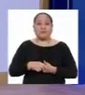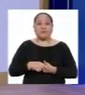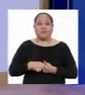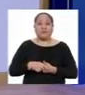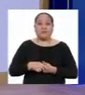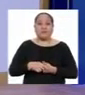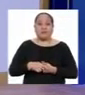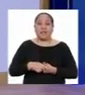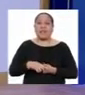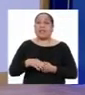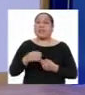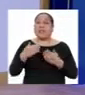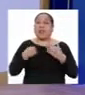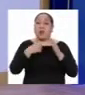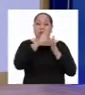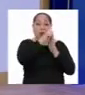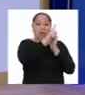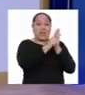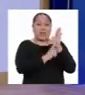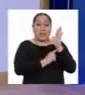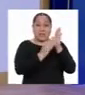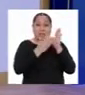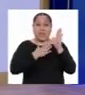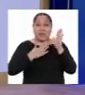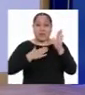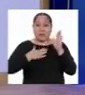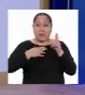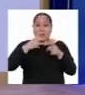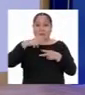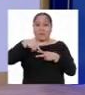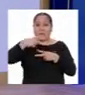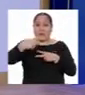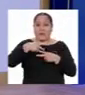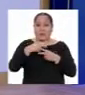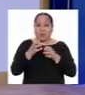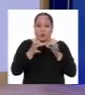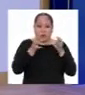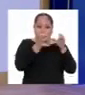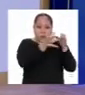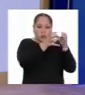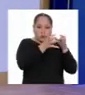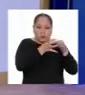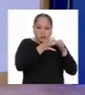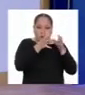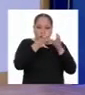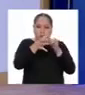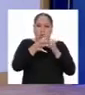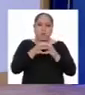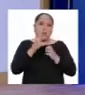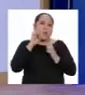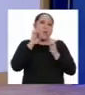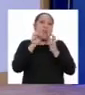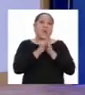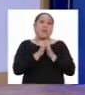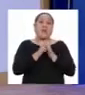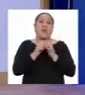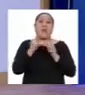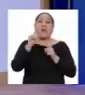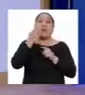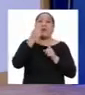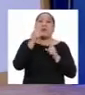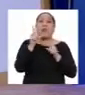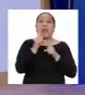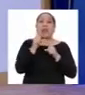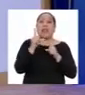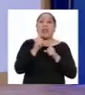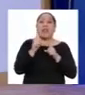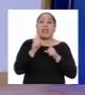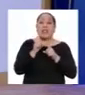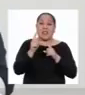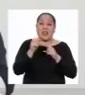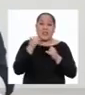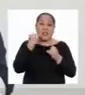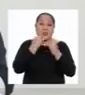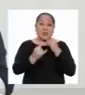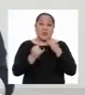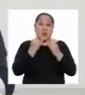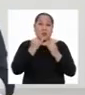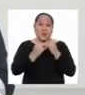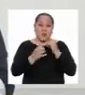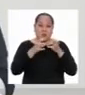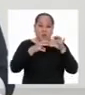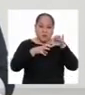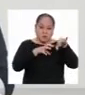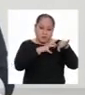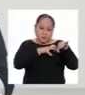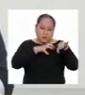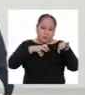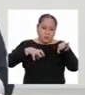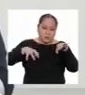Si tomo la lista de mis vecinas y vecinos, los agrupo según la primera letra de su apellido. Tengo varios conglomerados.